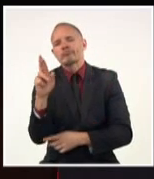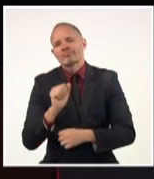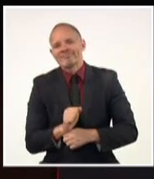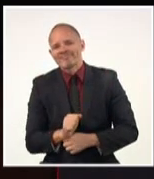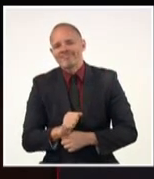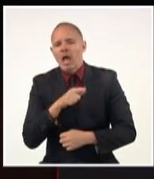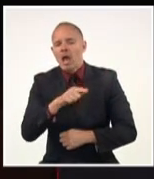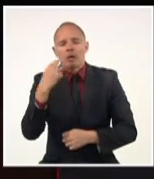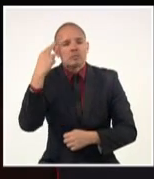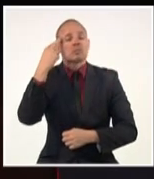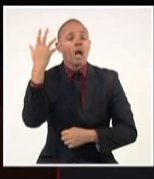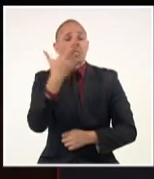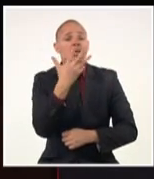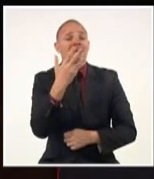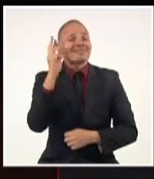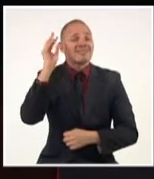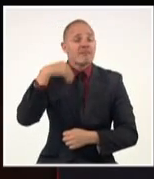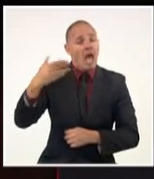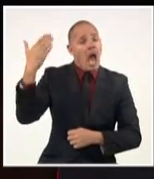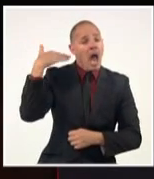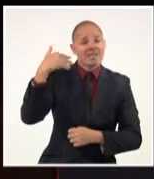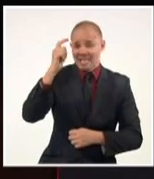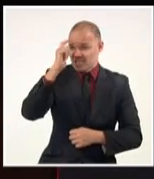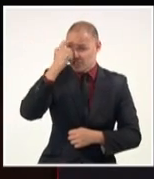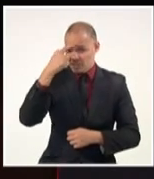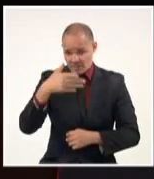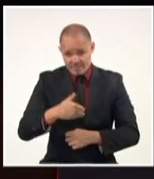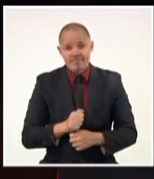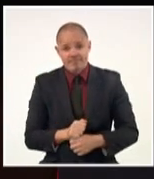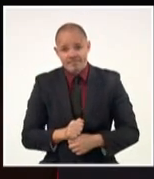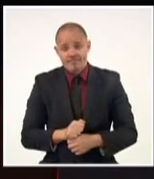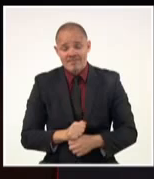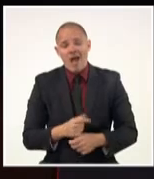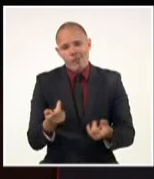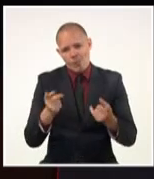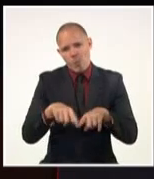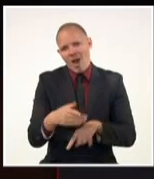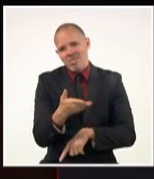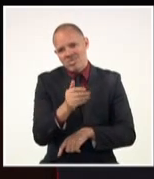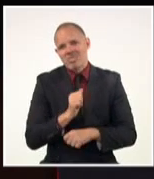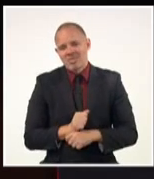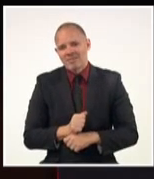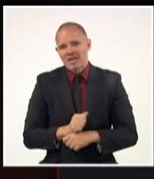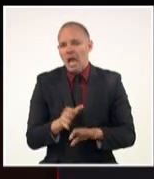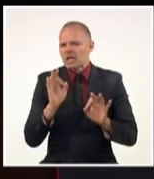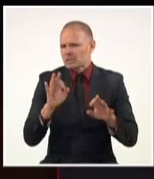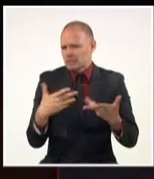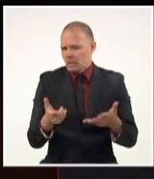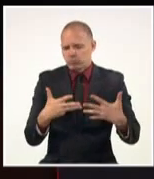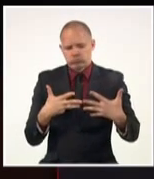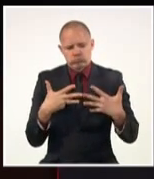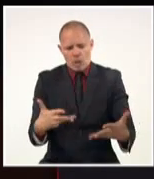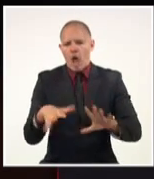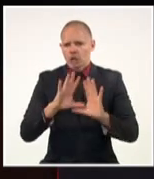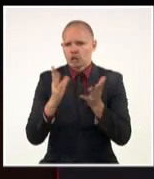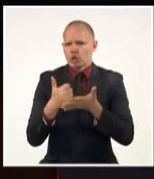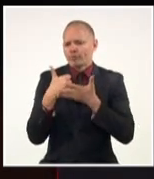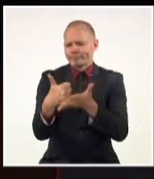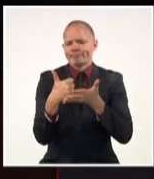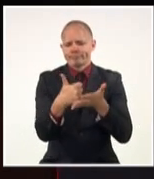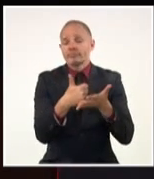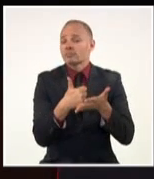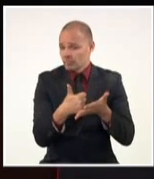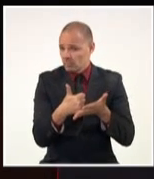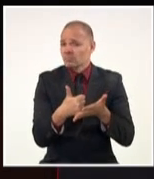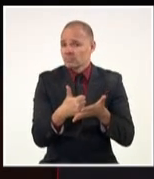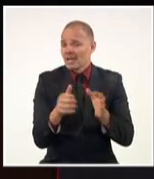Guevara, el querido Che, la voluntad permanente de practicar la solidaridad y compartir lo que tenemos con